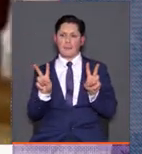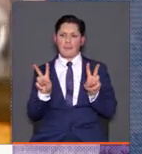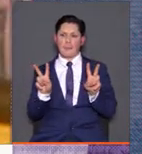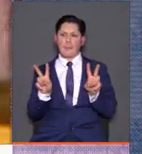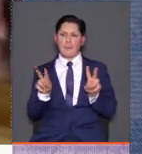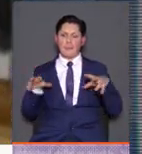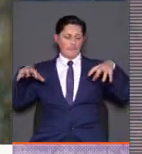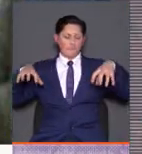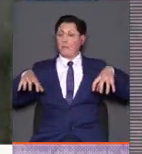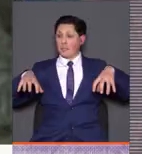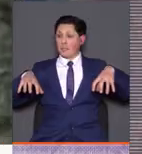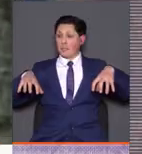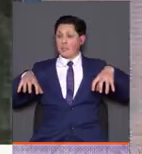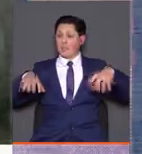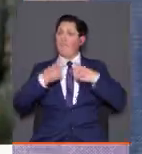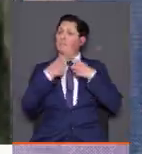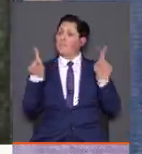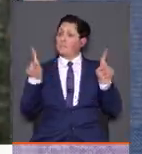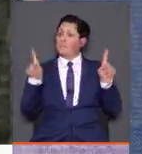barrios.